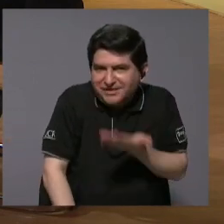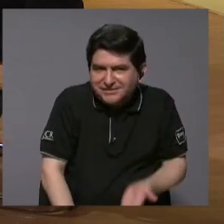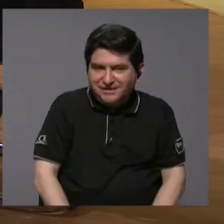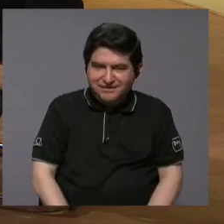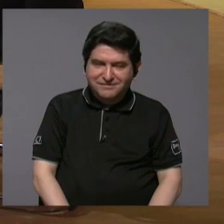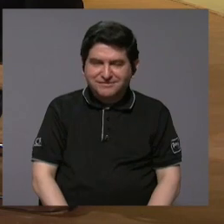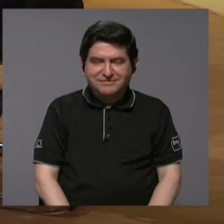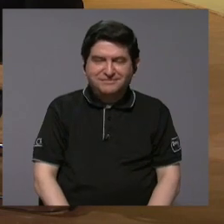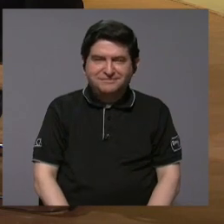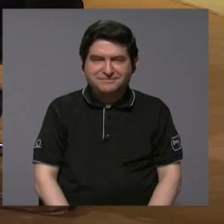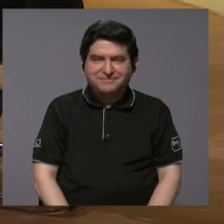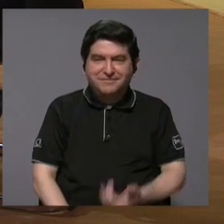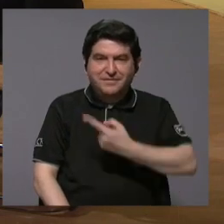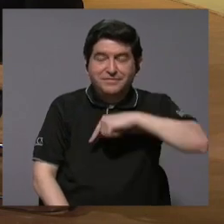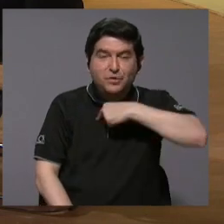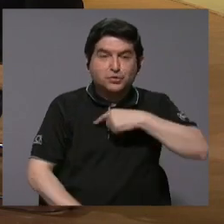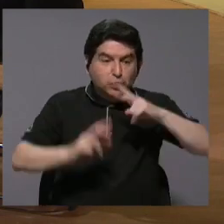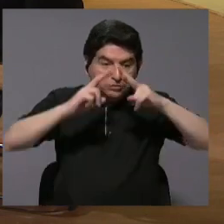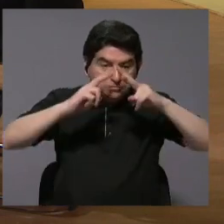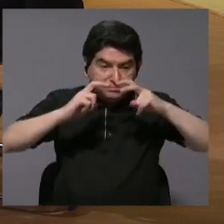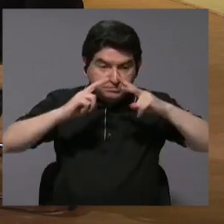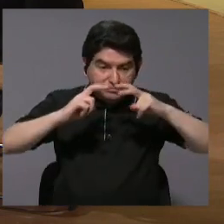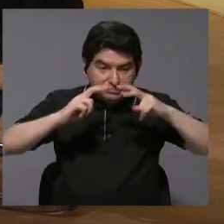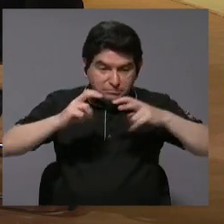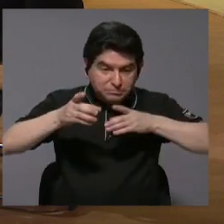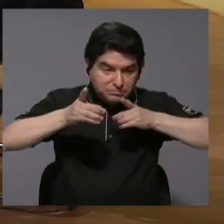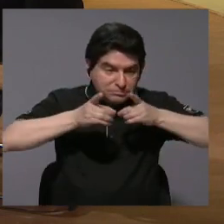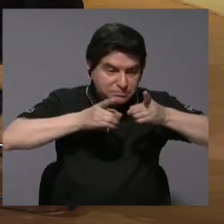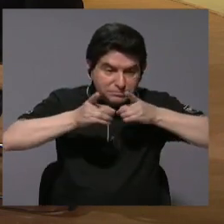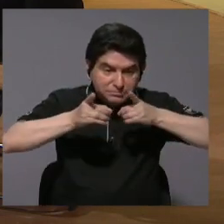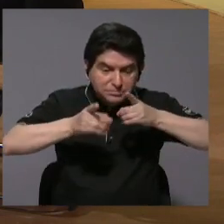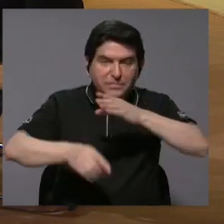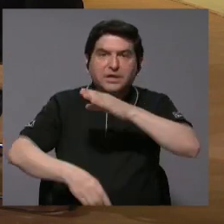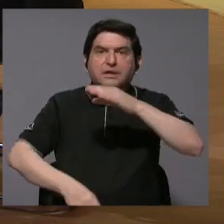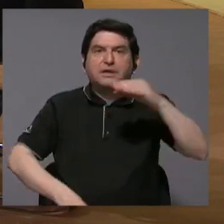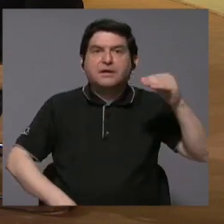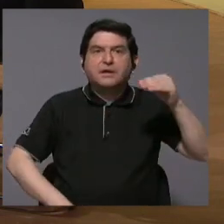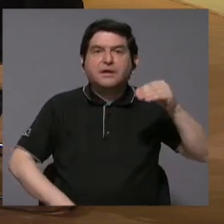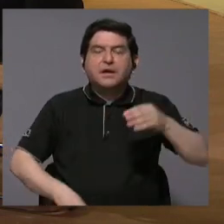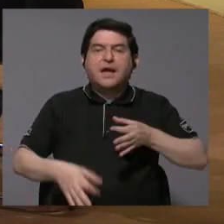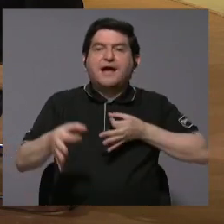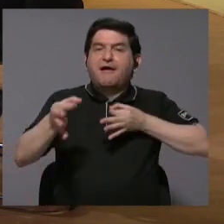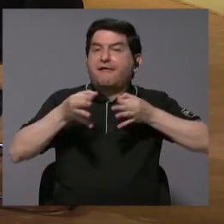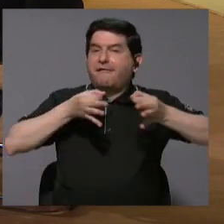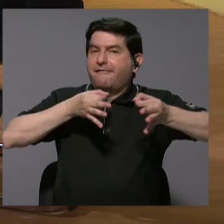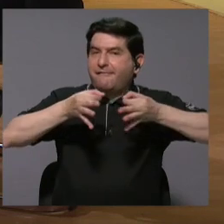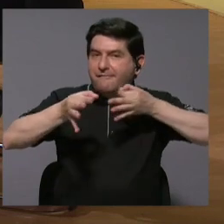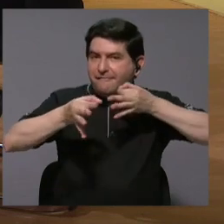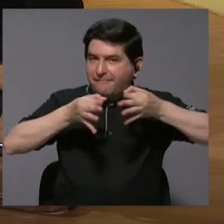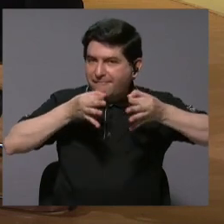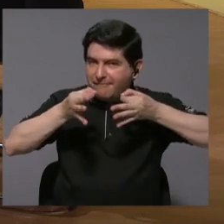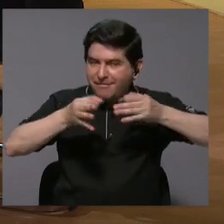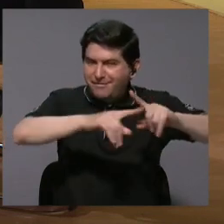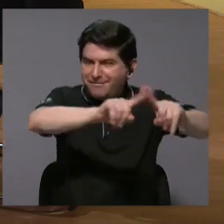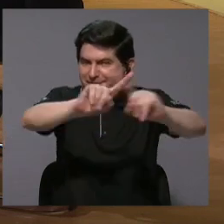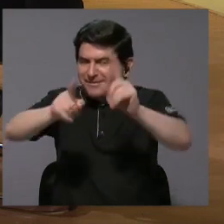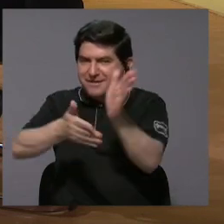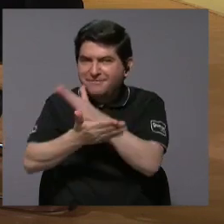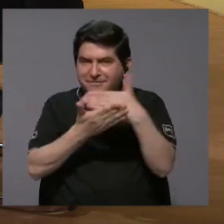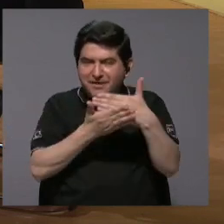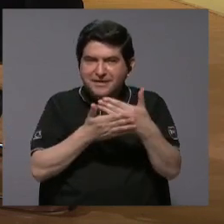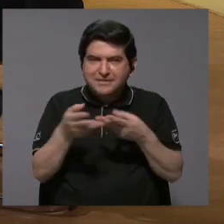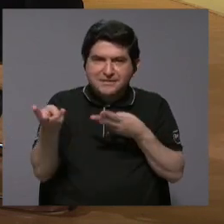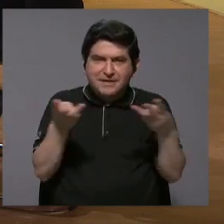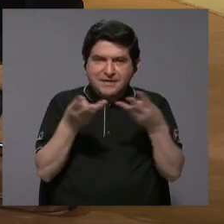estado explorando cómo describir y cómo explicar distintas partes de los